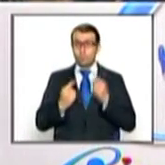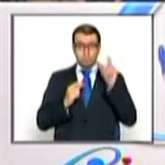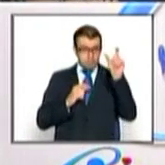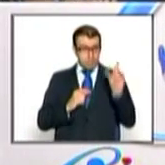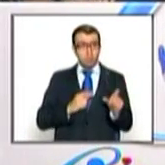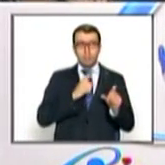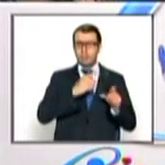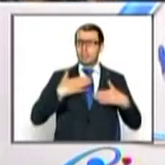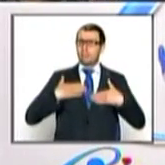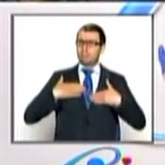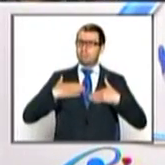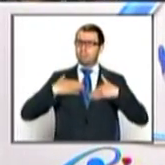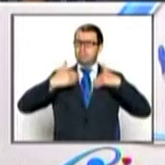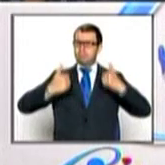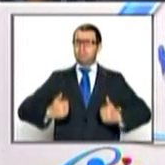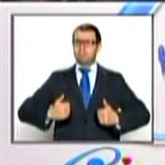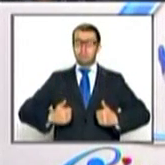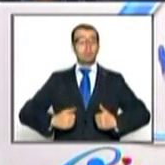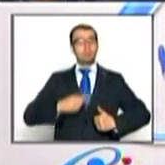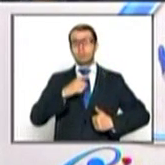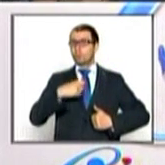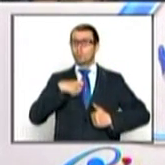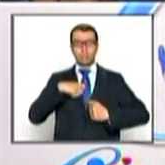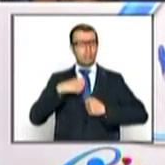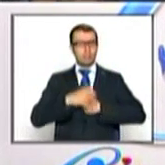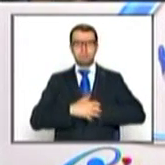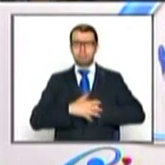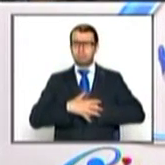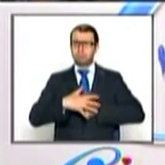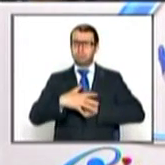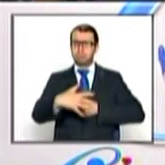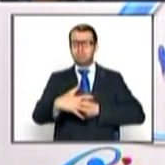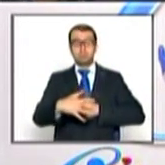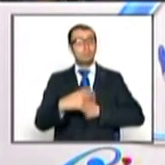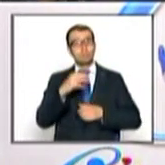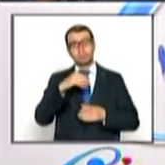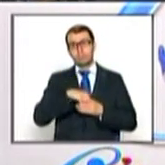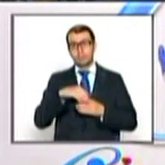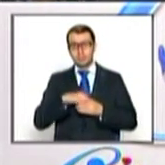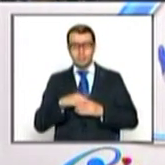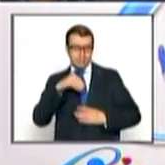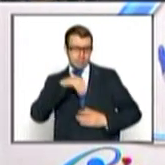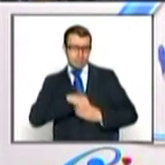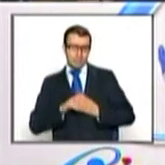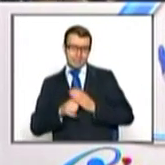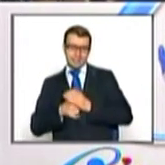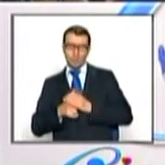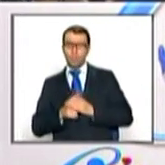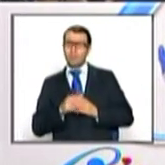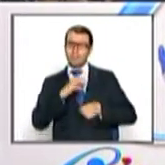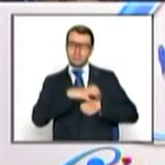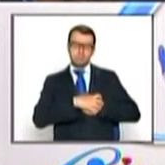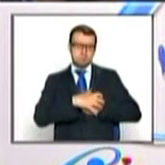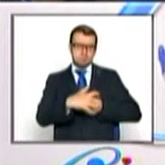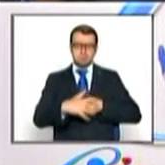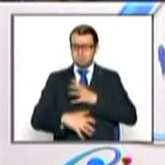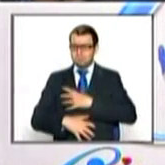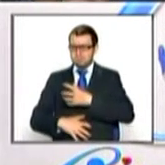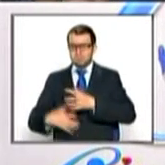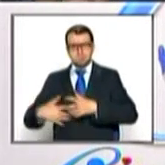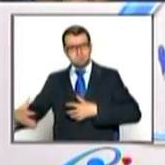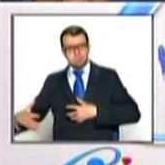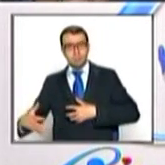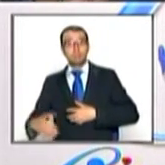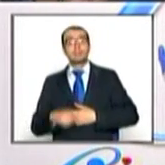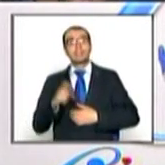y para que una persona no tenga algo que se llama inflamación crónica, que es estar internamente sus células hinchadas y dañadas, necesita que en su